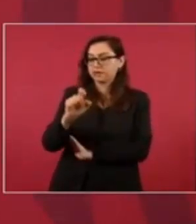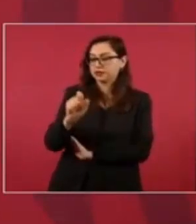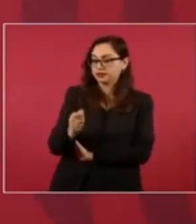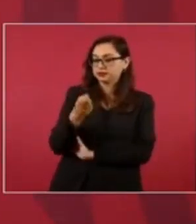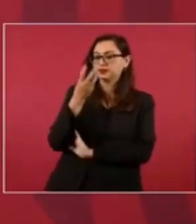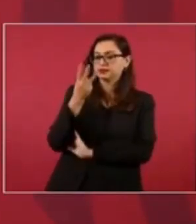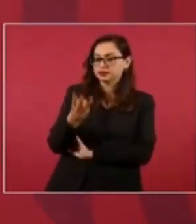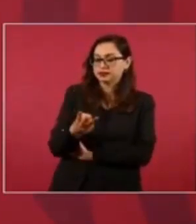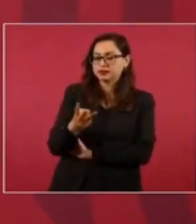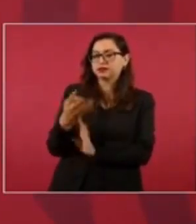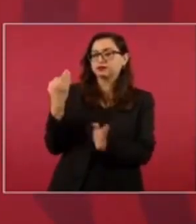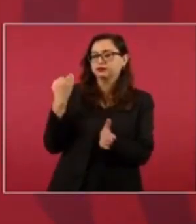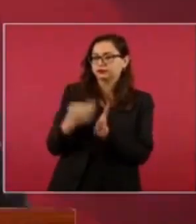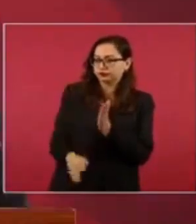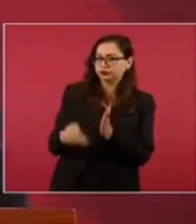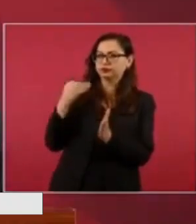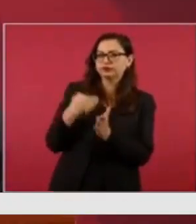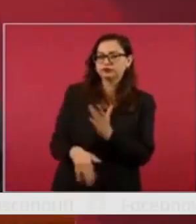las partes más